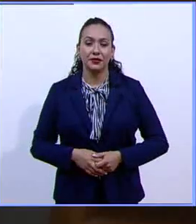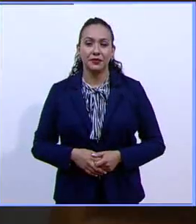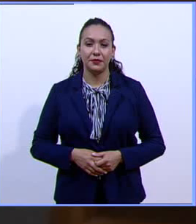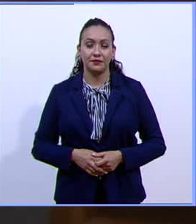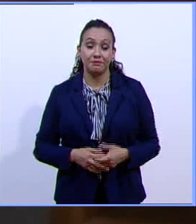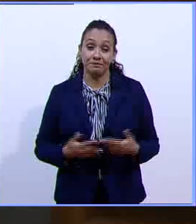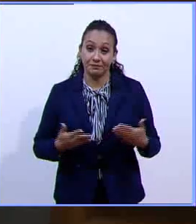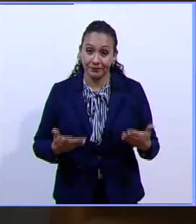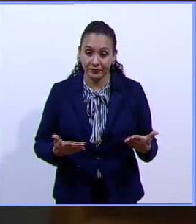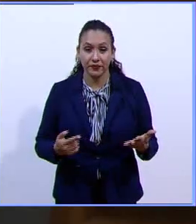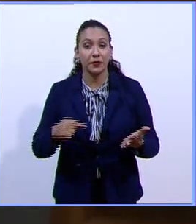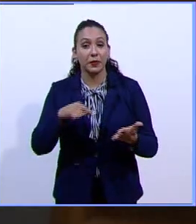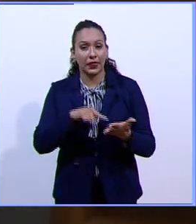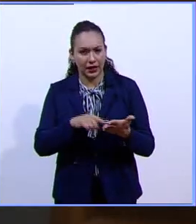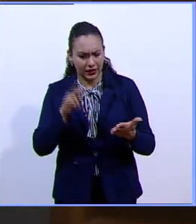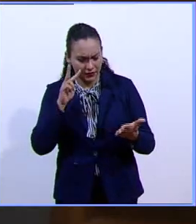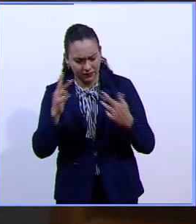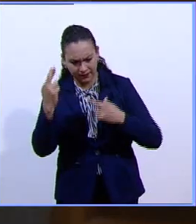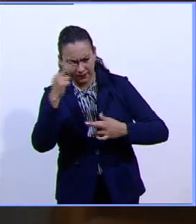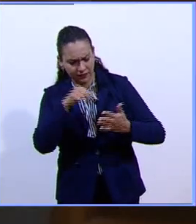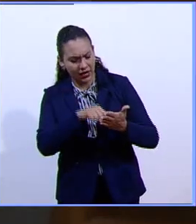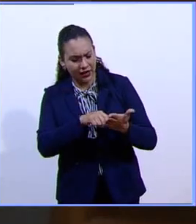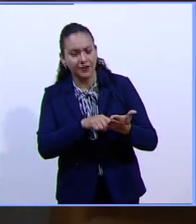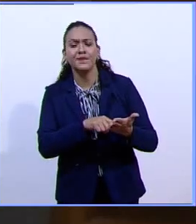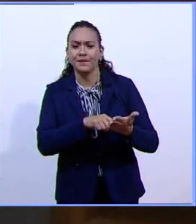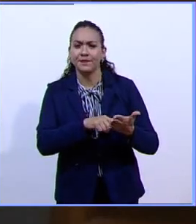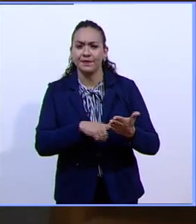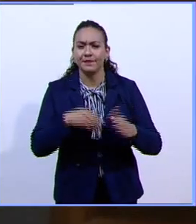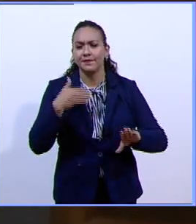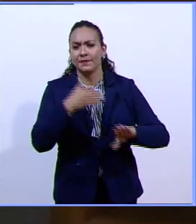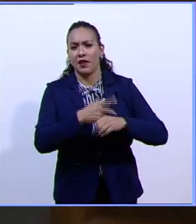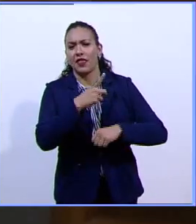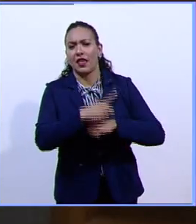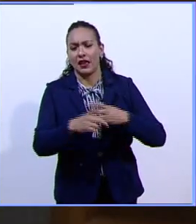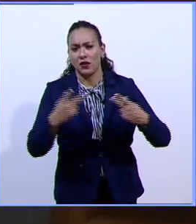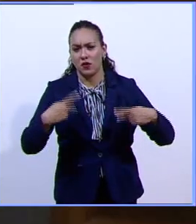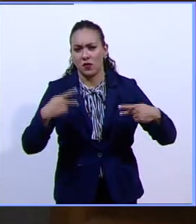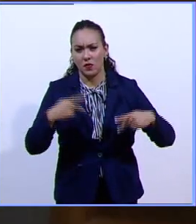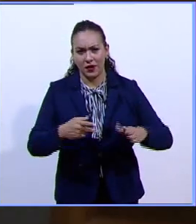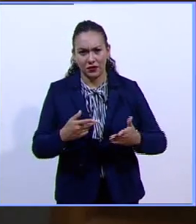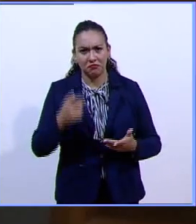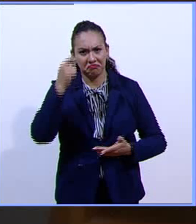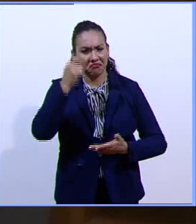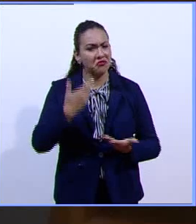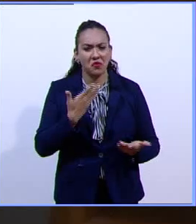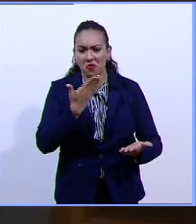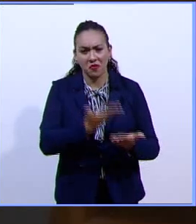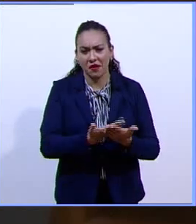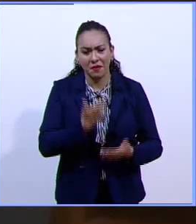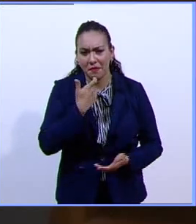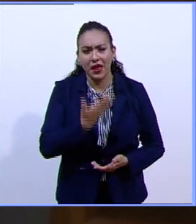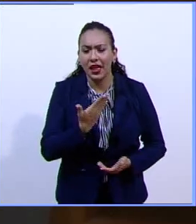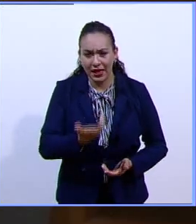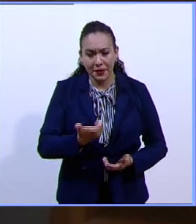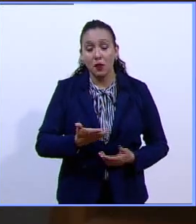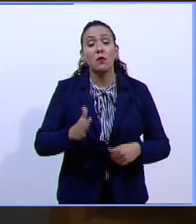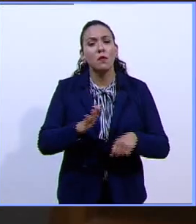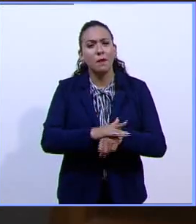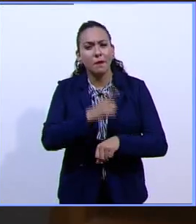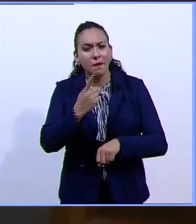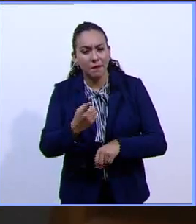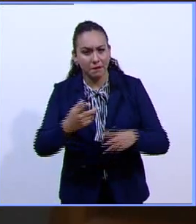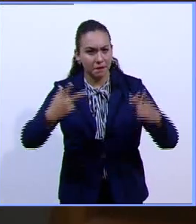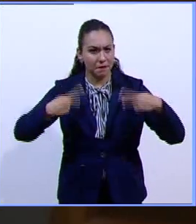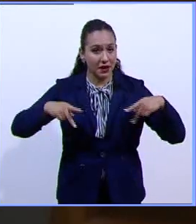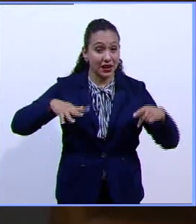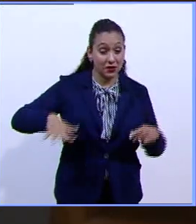Sin tomar en cuenta que con esa remisión vulneró el derecho a una reparación integral y justa indemnización, ya que no necesariamente todas las personas